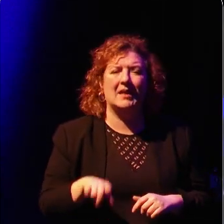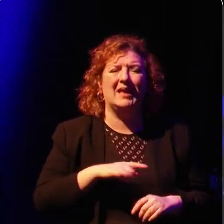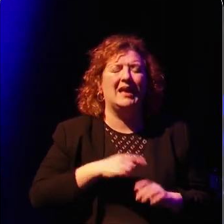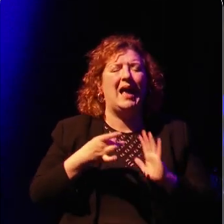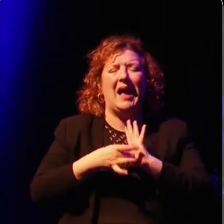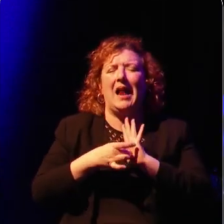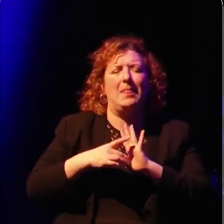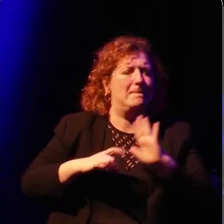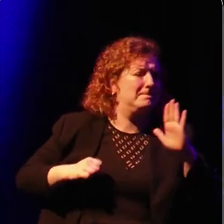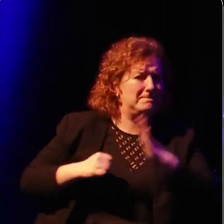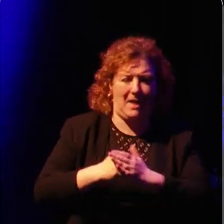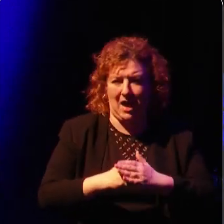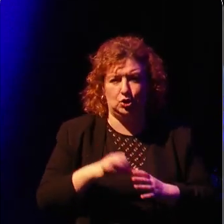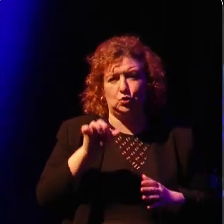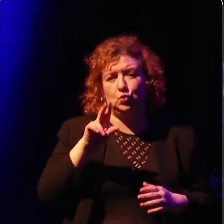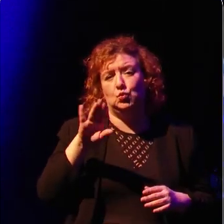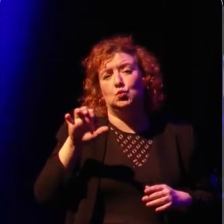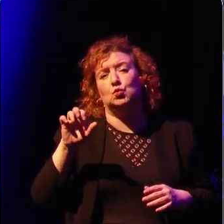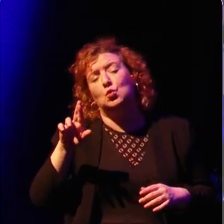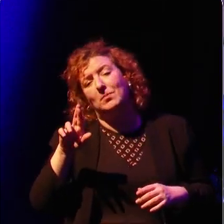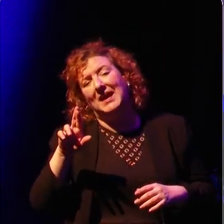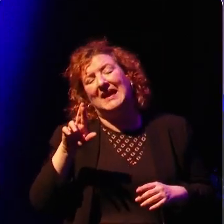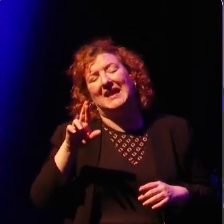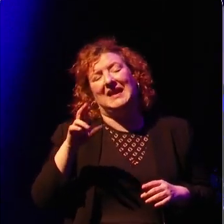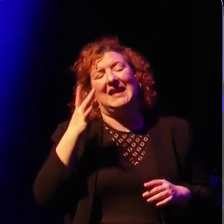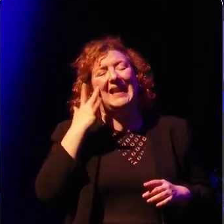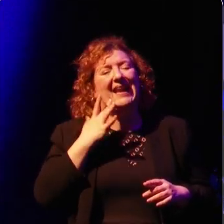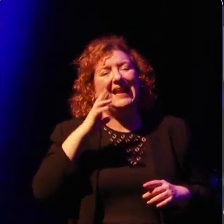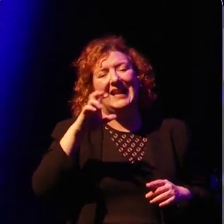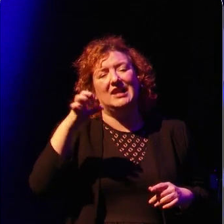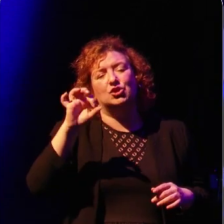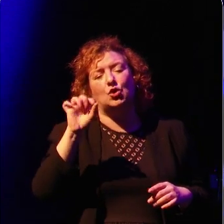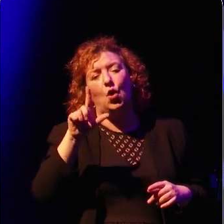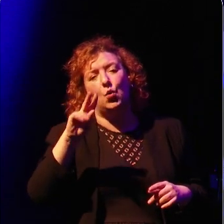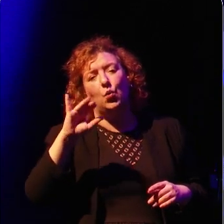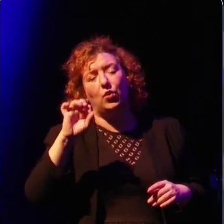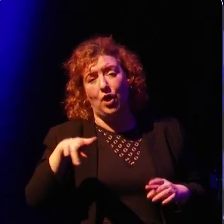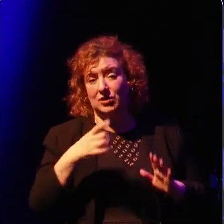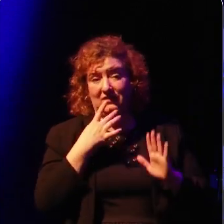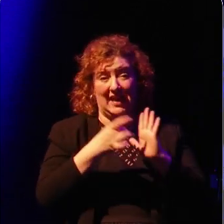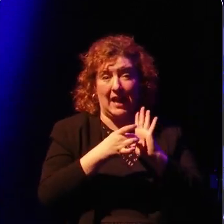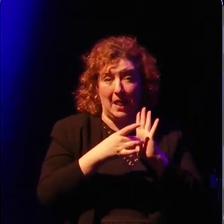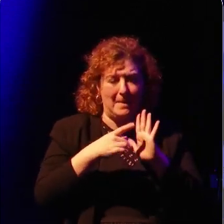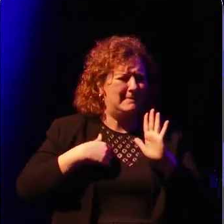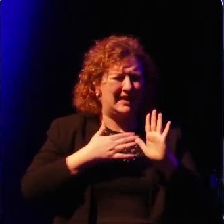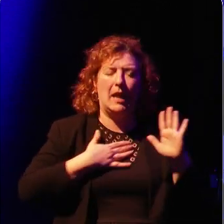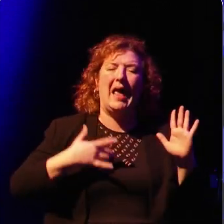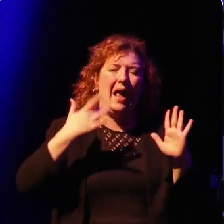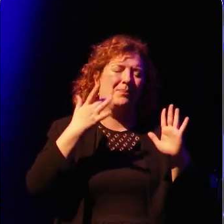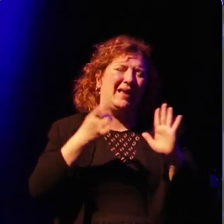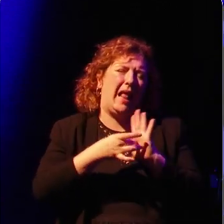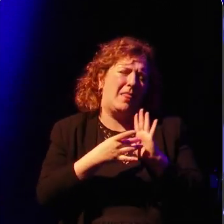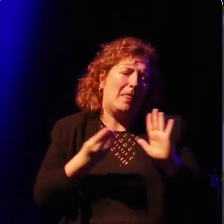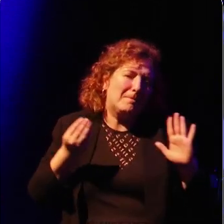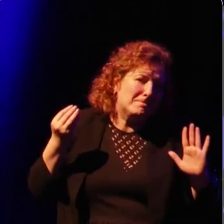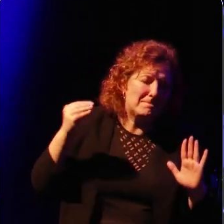superresolución. ¿Qué es superresolución? Tengo una imagen con una calidad y le quiero aumentar la